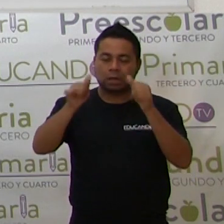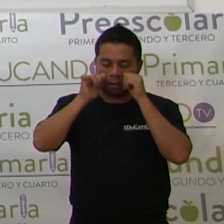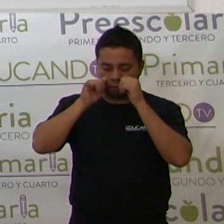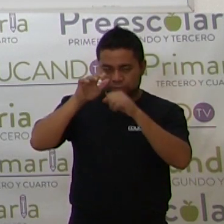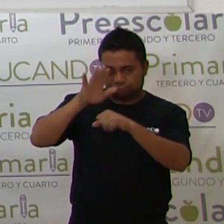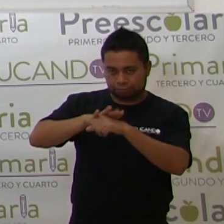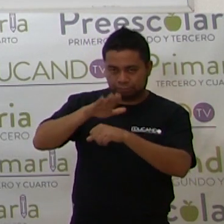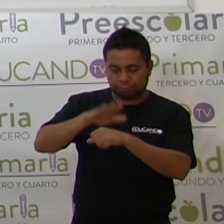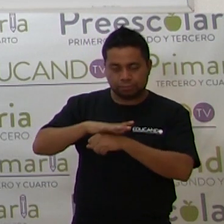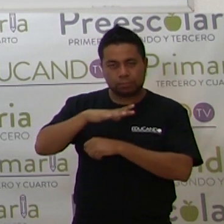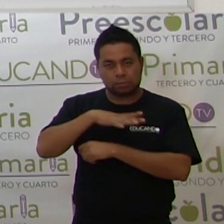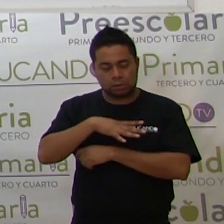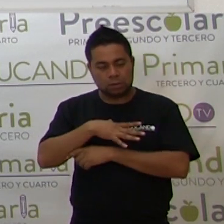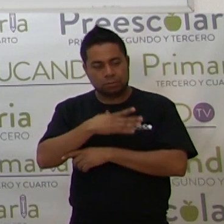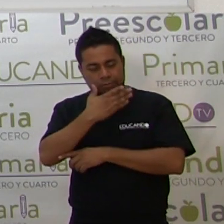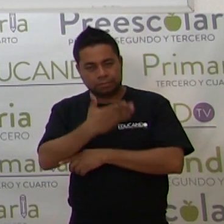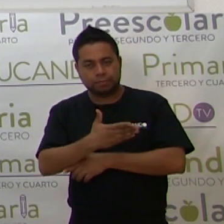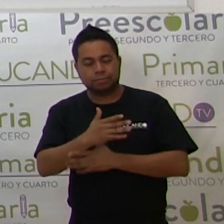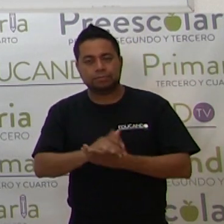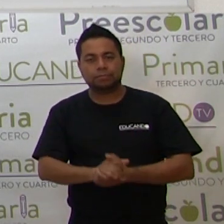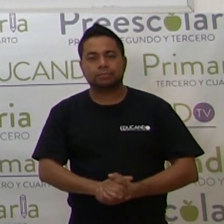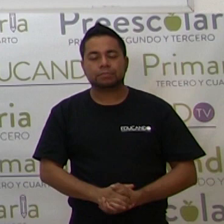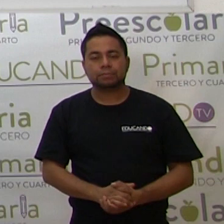tenemos el